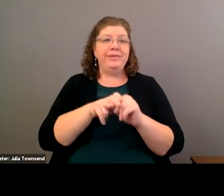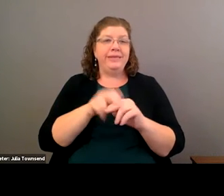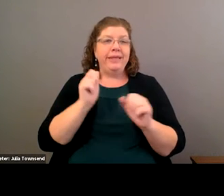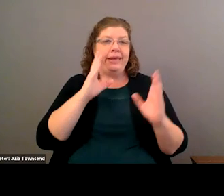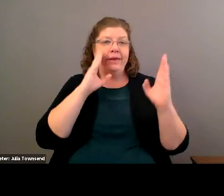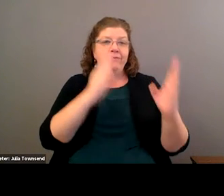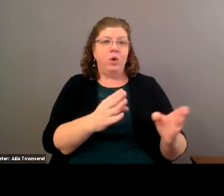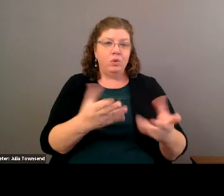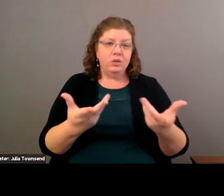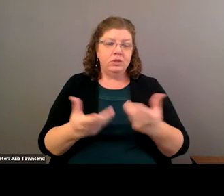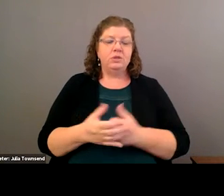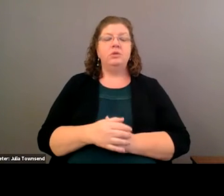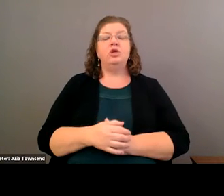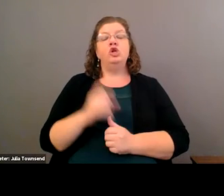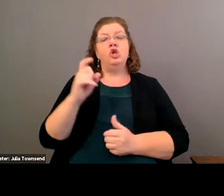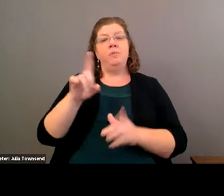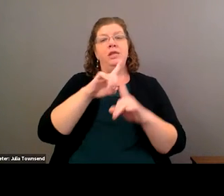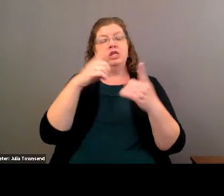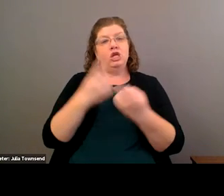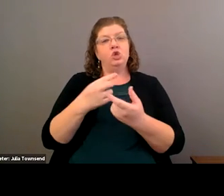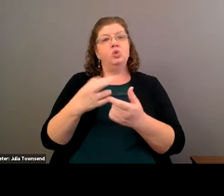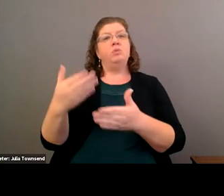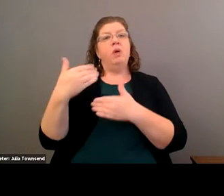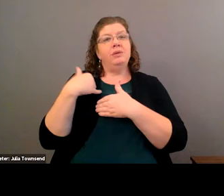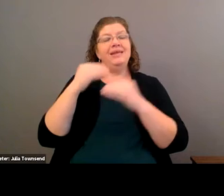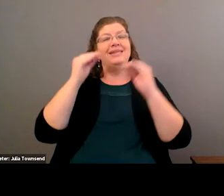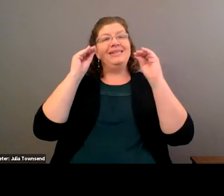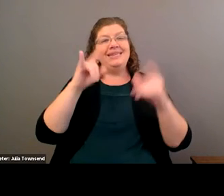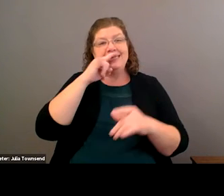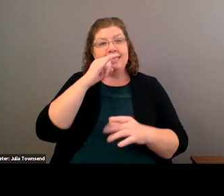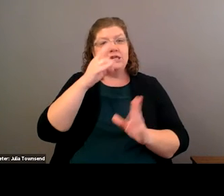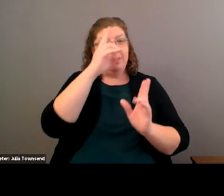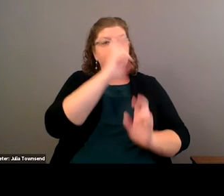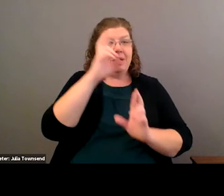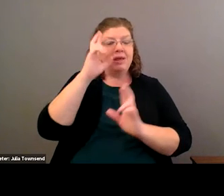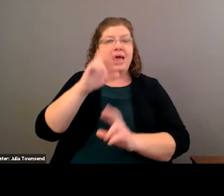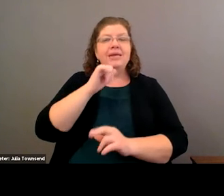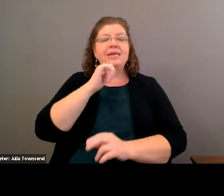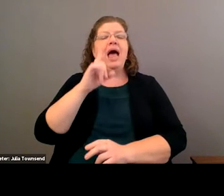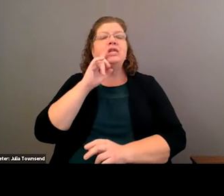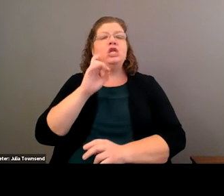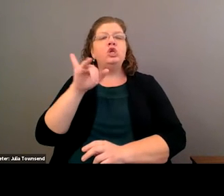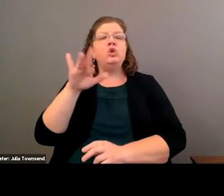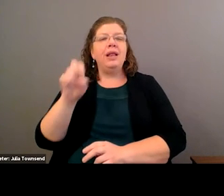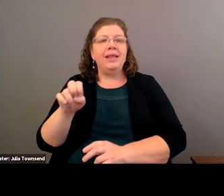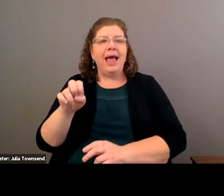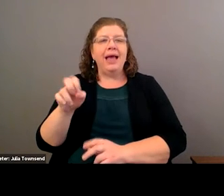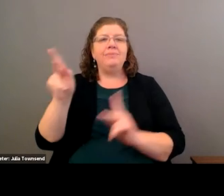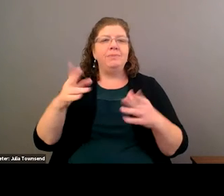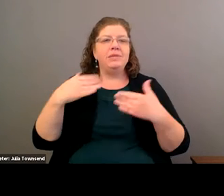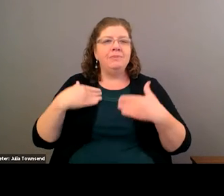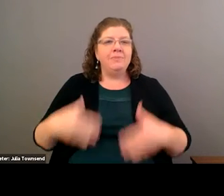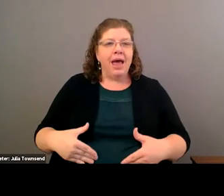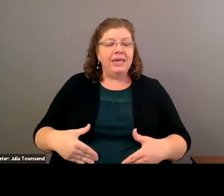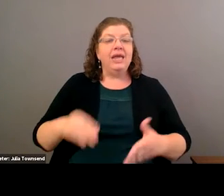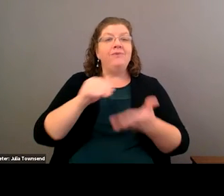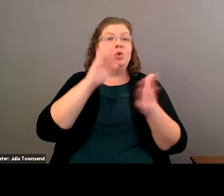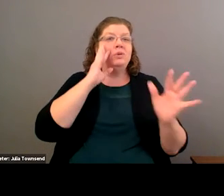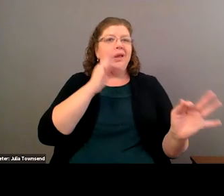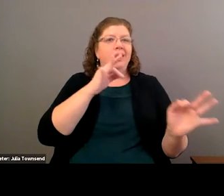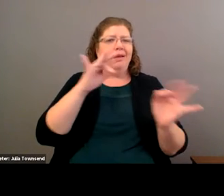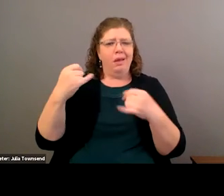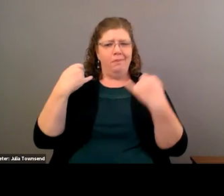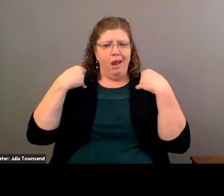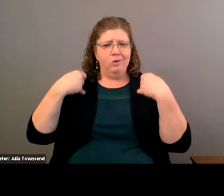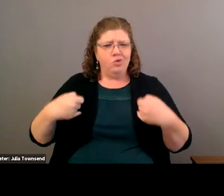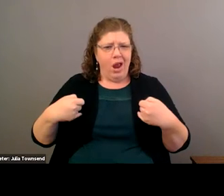del salón para que no se distraiga. Es la responsabilidad de los maestros enseñar a que sean respetuosos. Y si